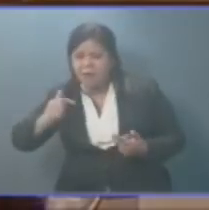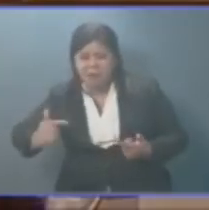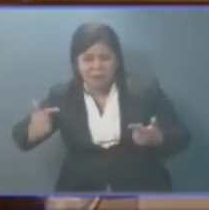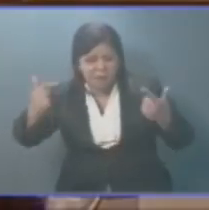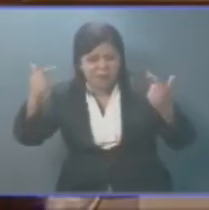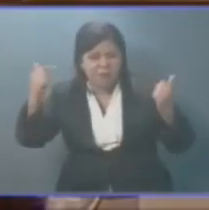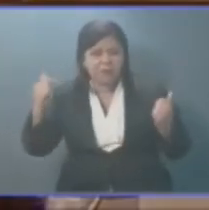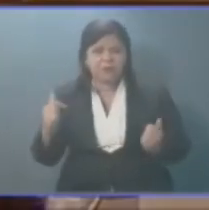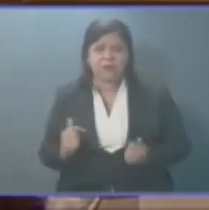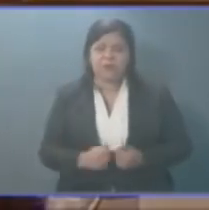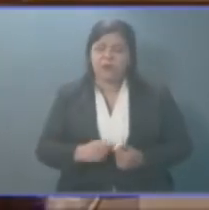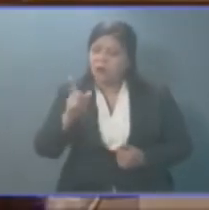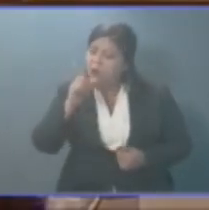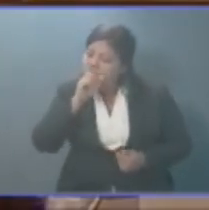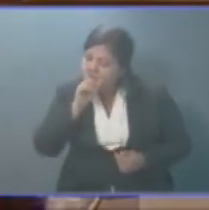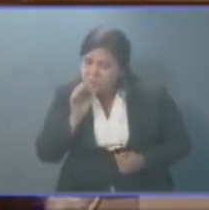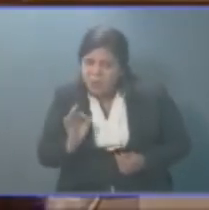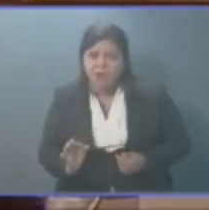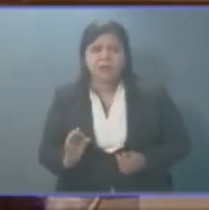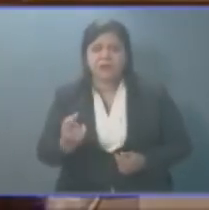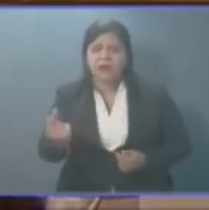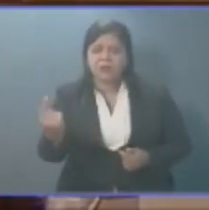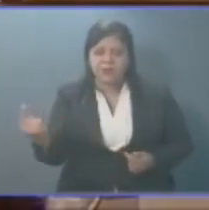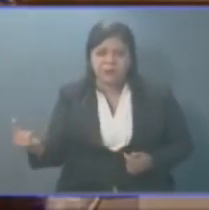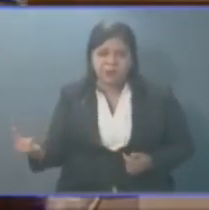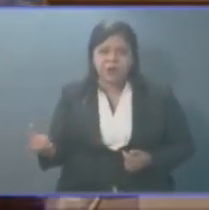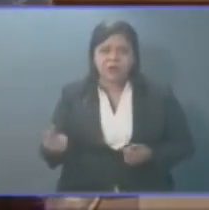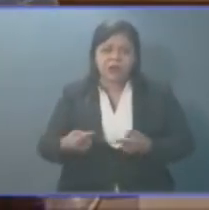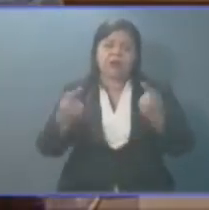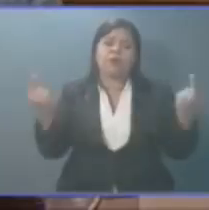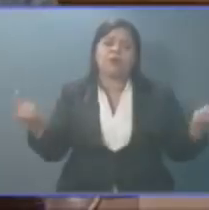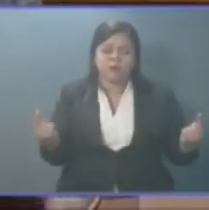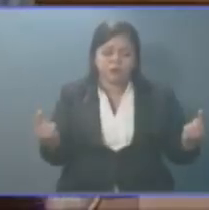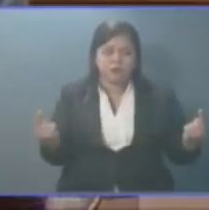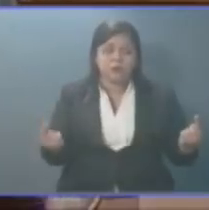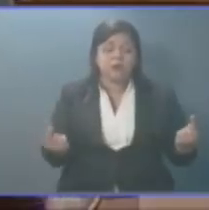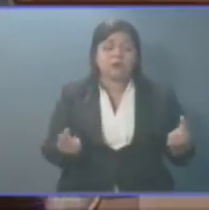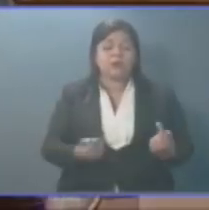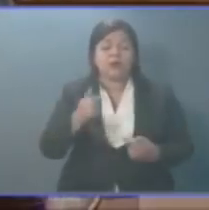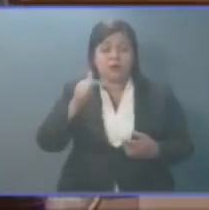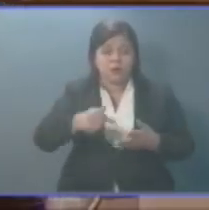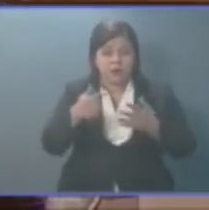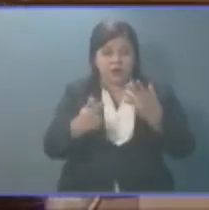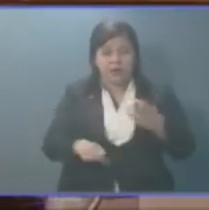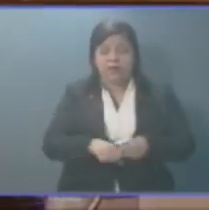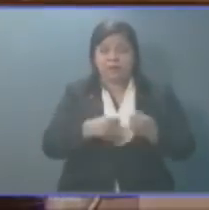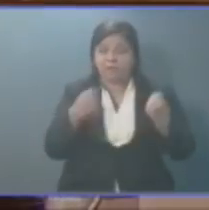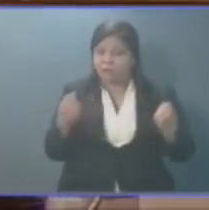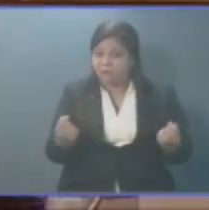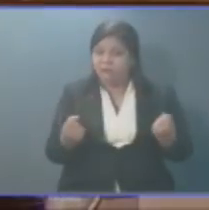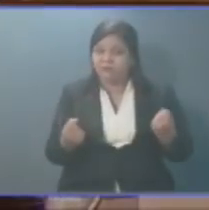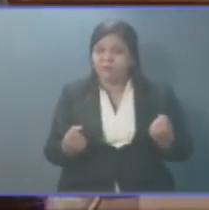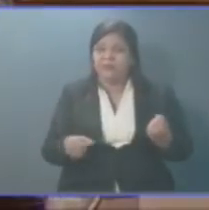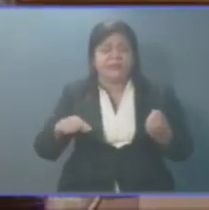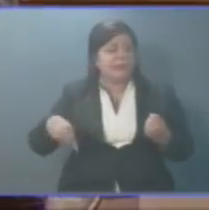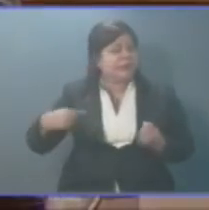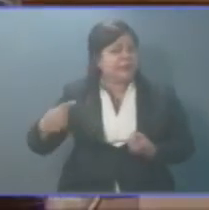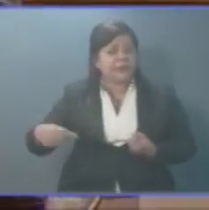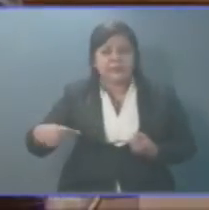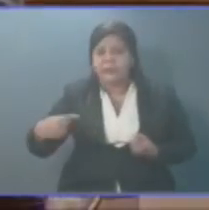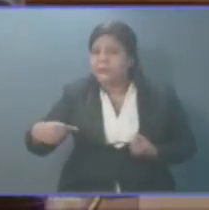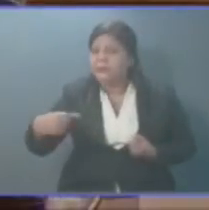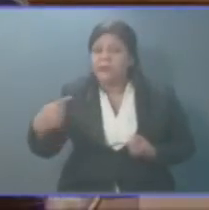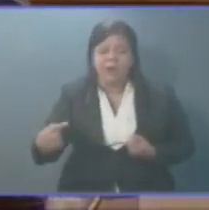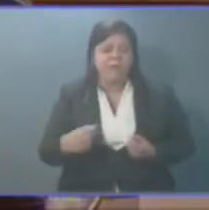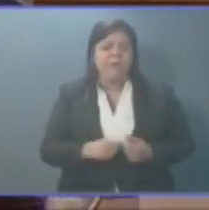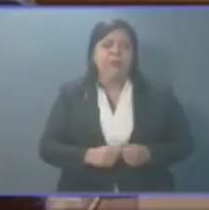en contra de los más humildes y más desposeídos, que incluso el marco jurídico es violentado a cada momento en